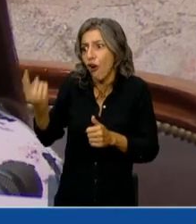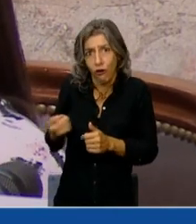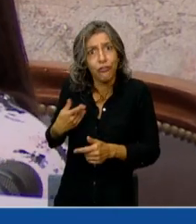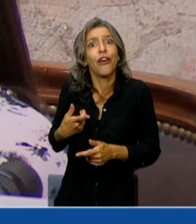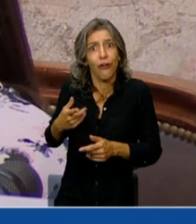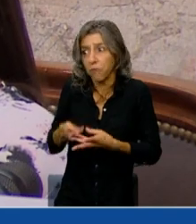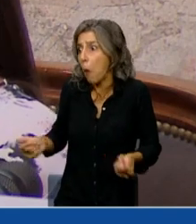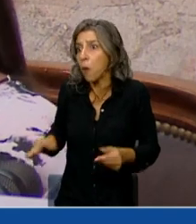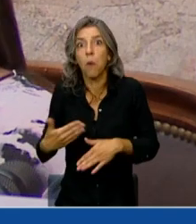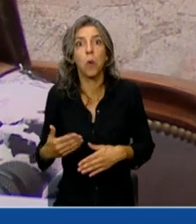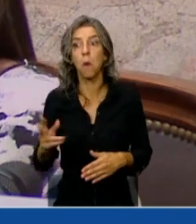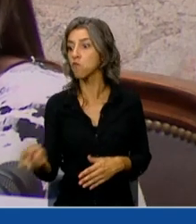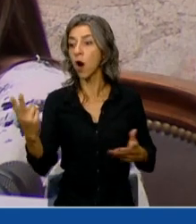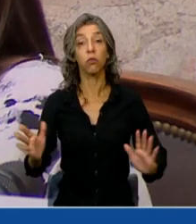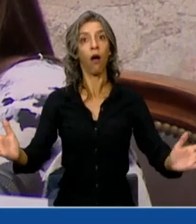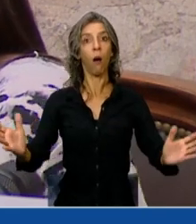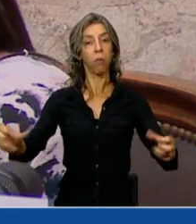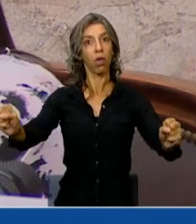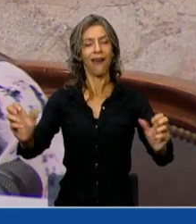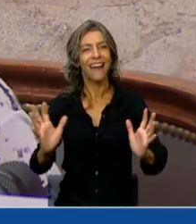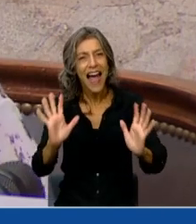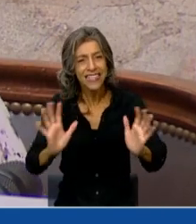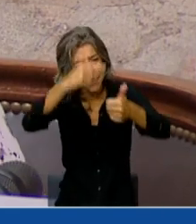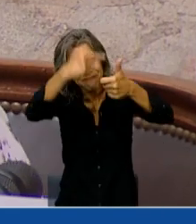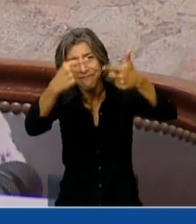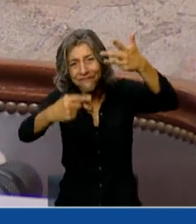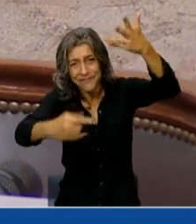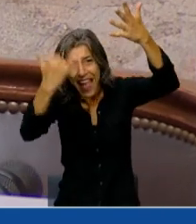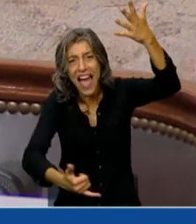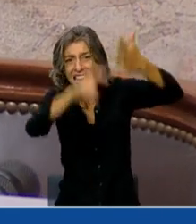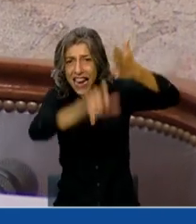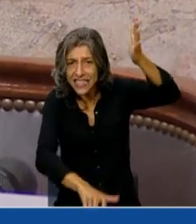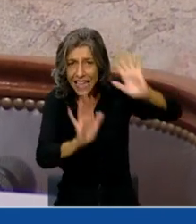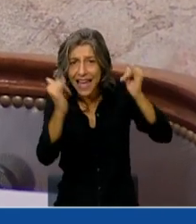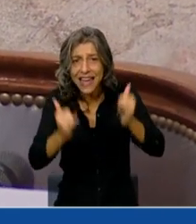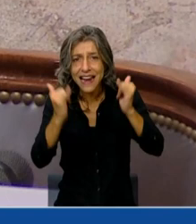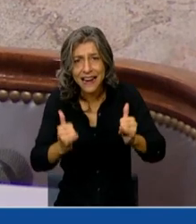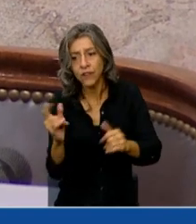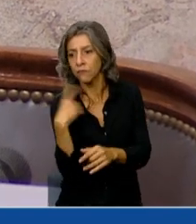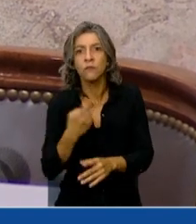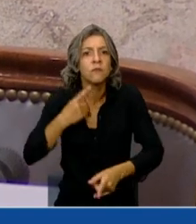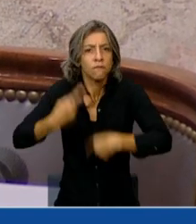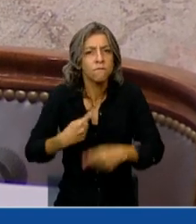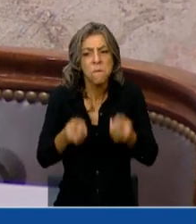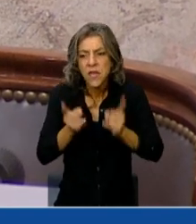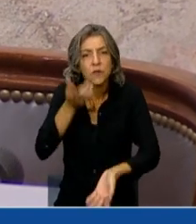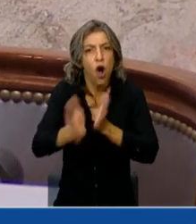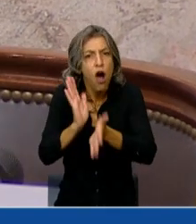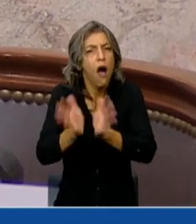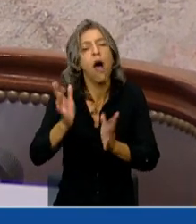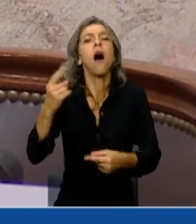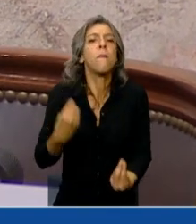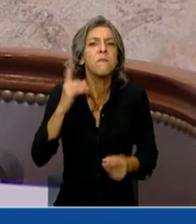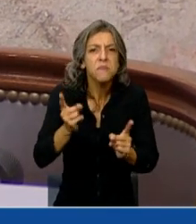etcétera, etcétera. Quiere decir que tenemos una herencia represiva que continúa en la criminalización de la protesta